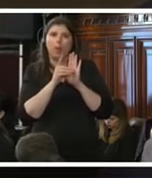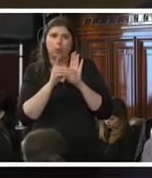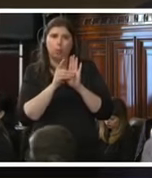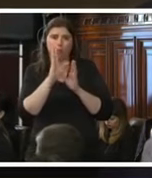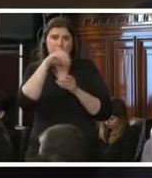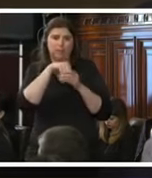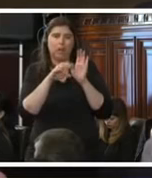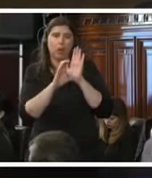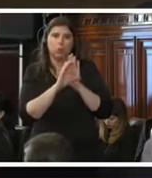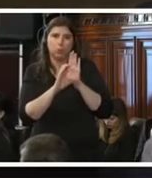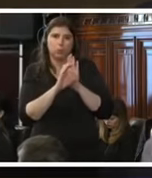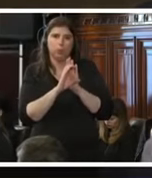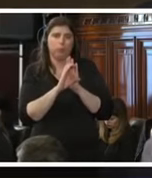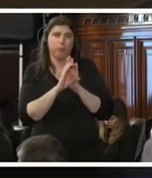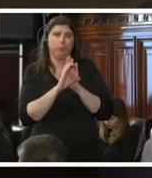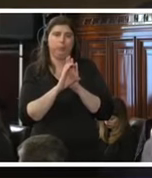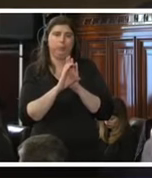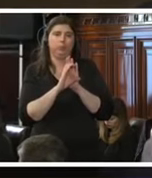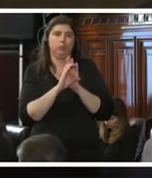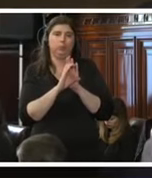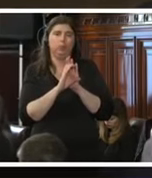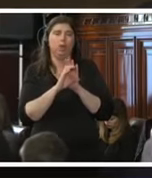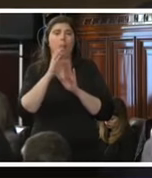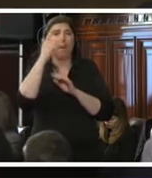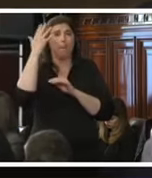constitucional, el Paraguay nace